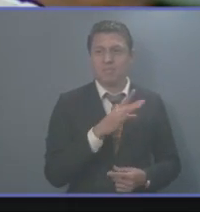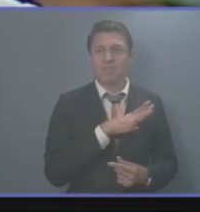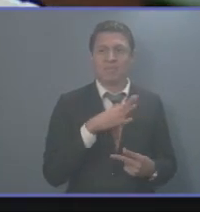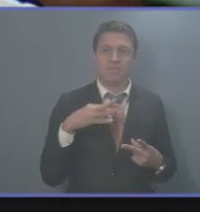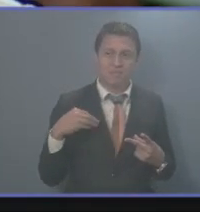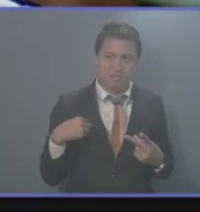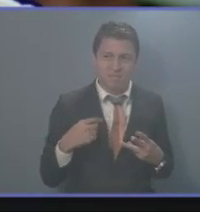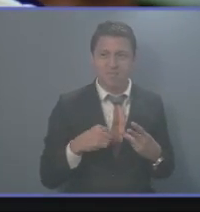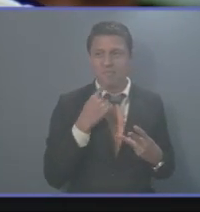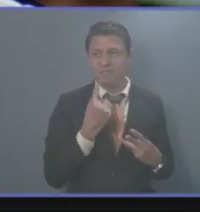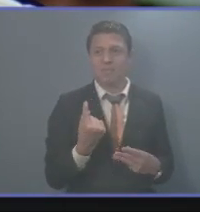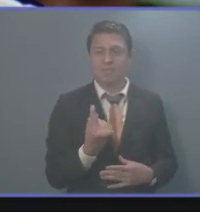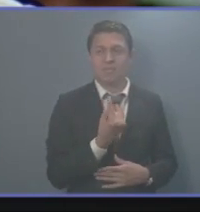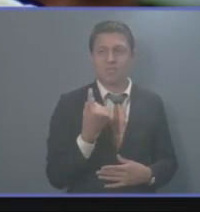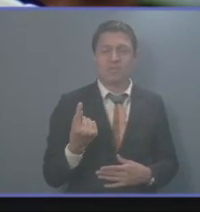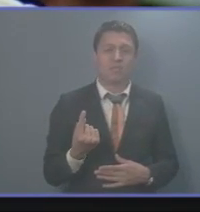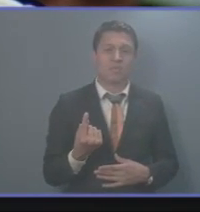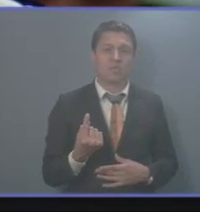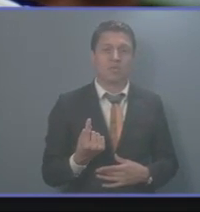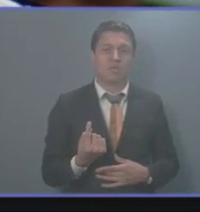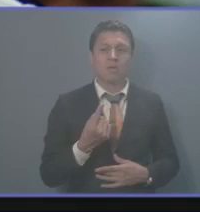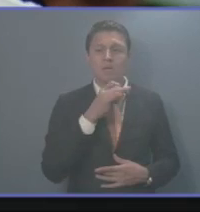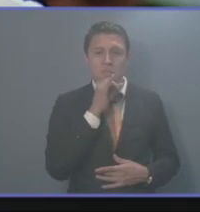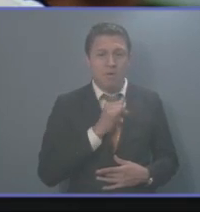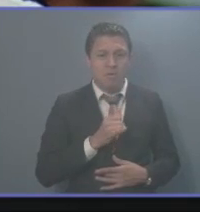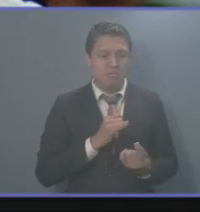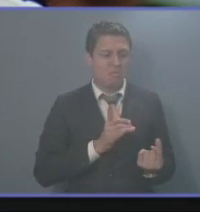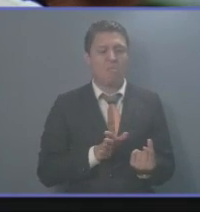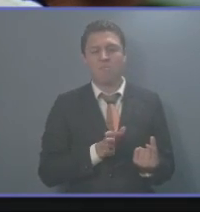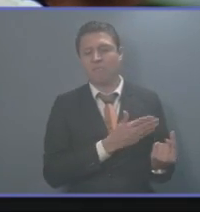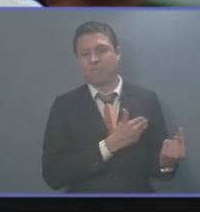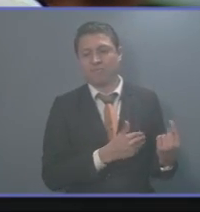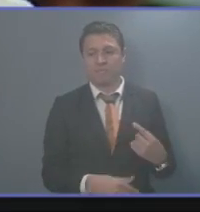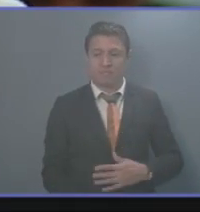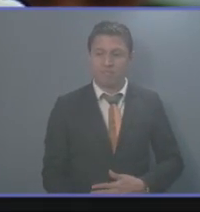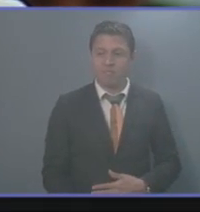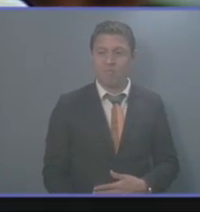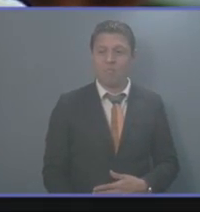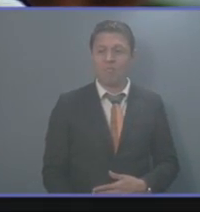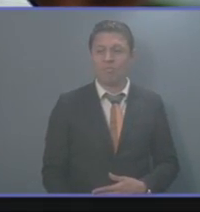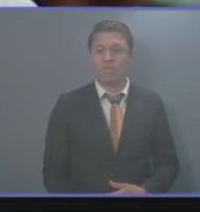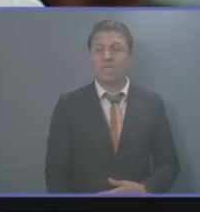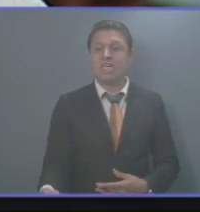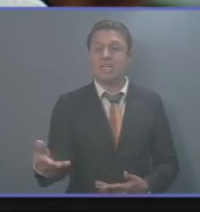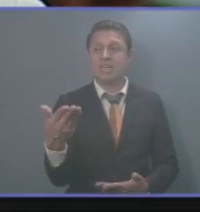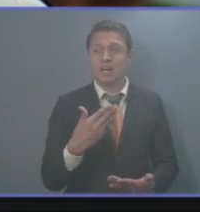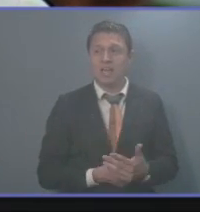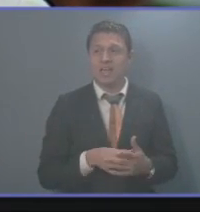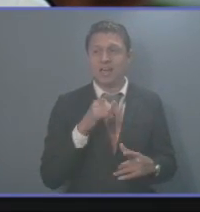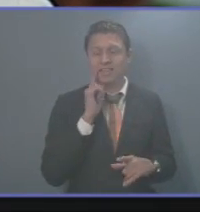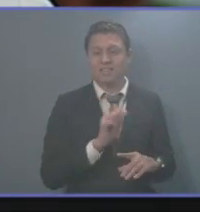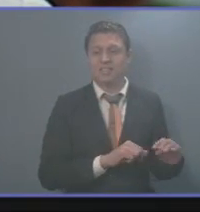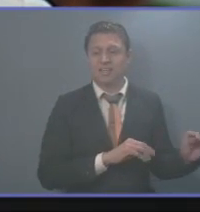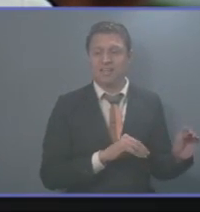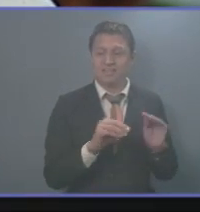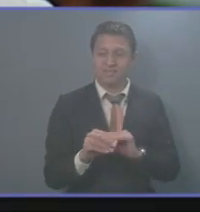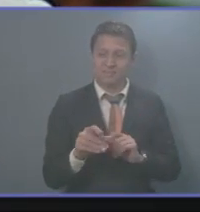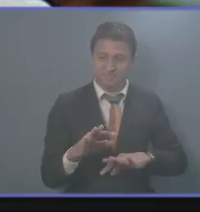familiares que abandonan a estos seres. Y que también quiero